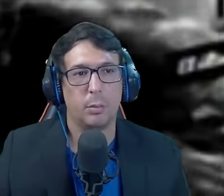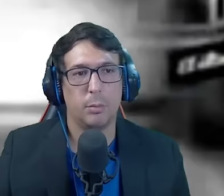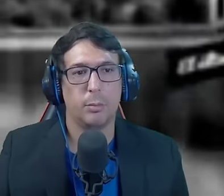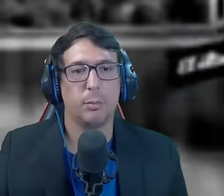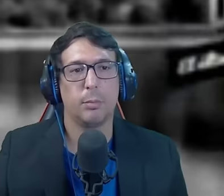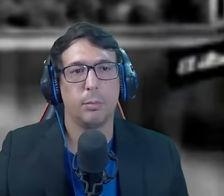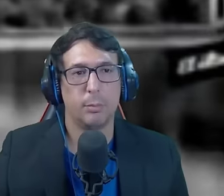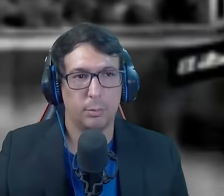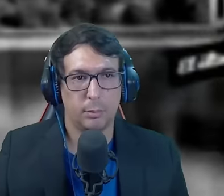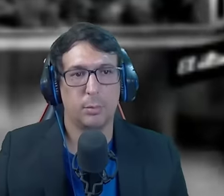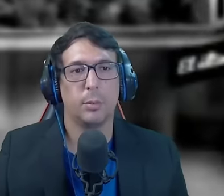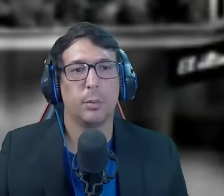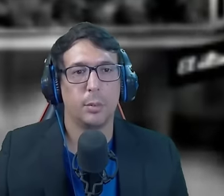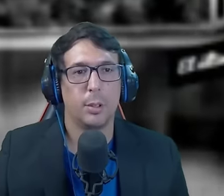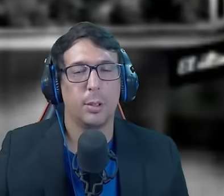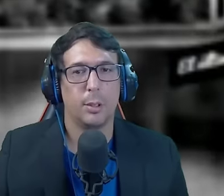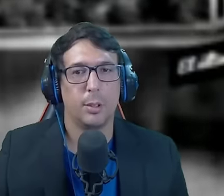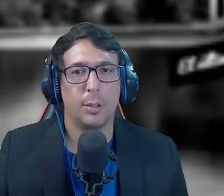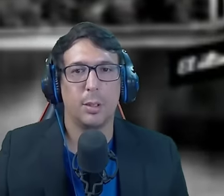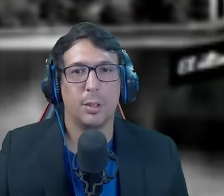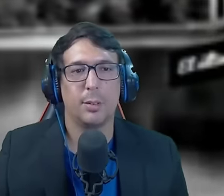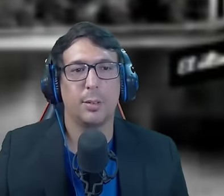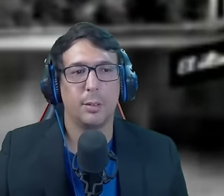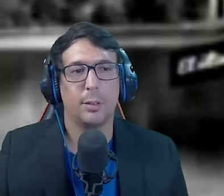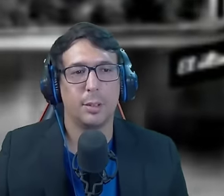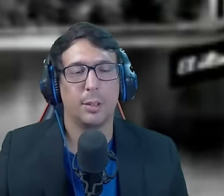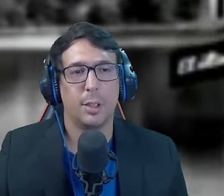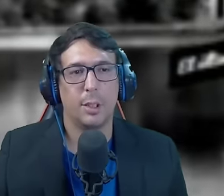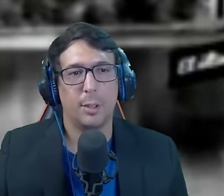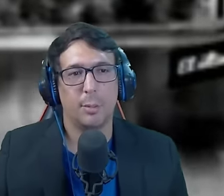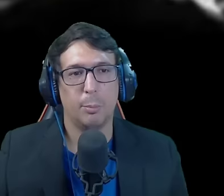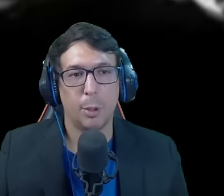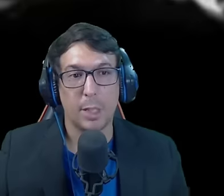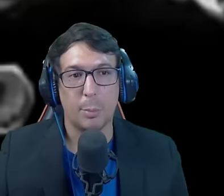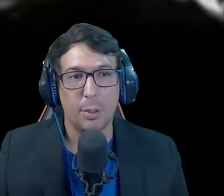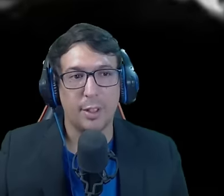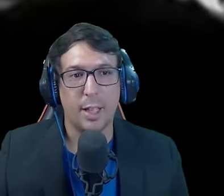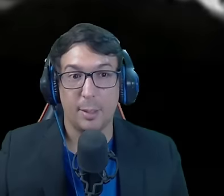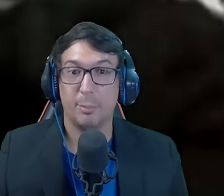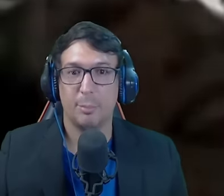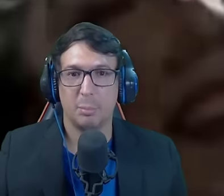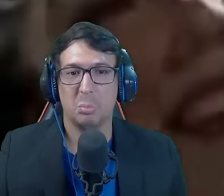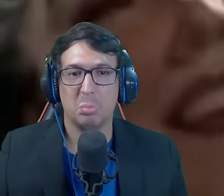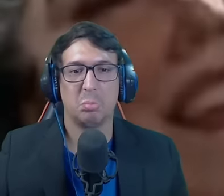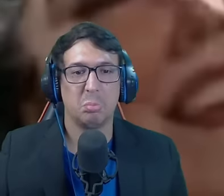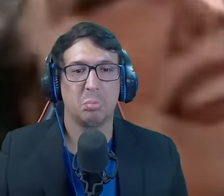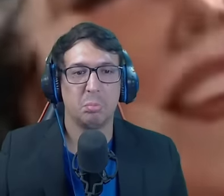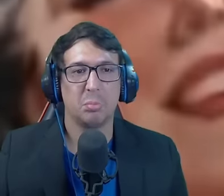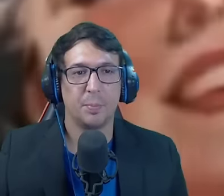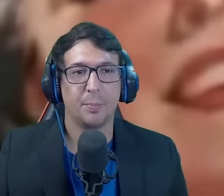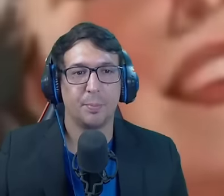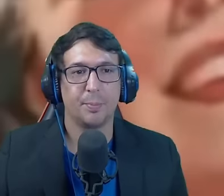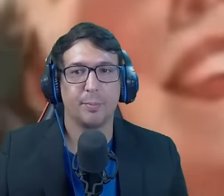sea movidos por la publicidad chilena y la acción de la agencia de colonización. Muy buena publicidad. Chile, el último secreto